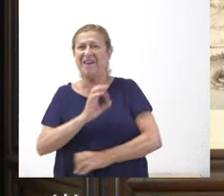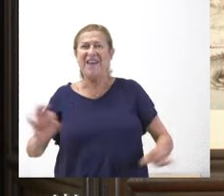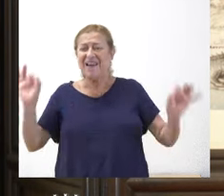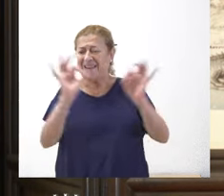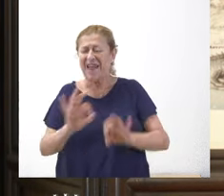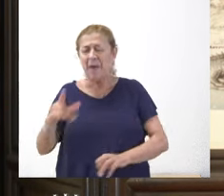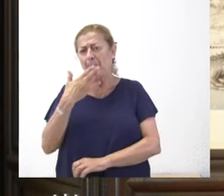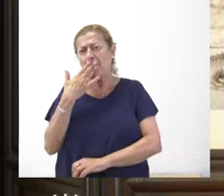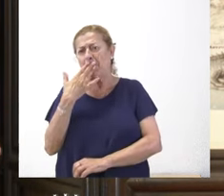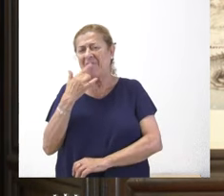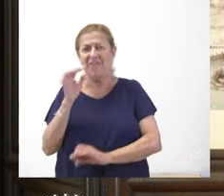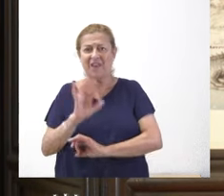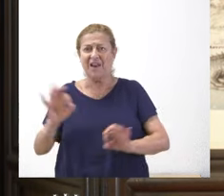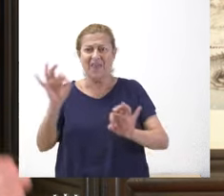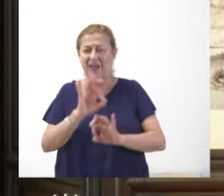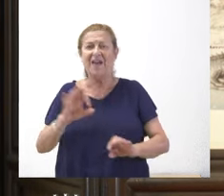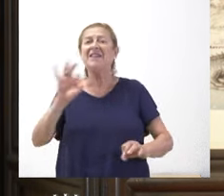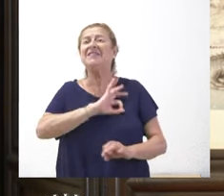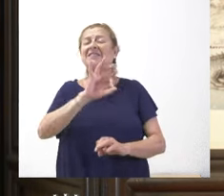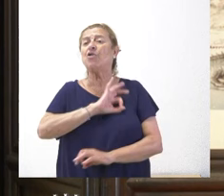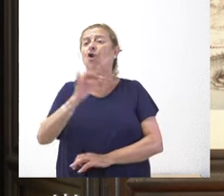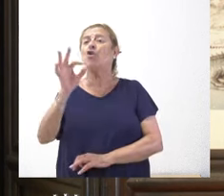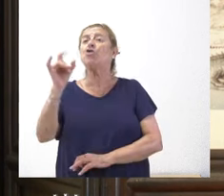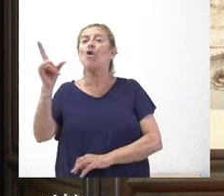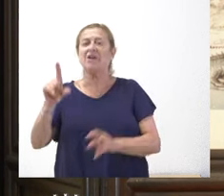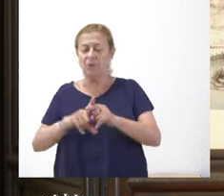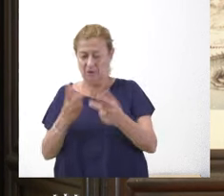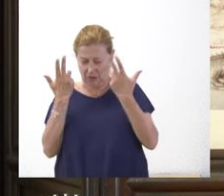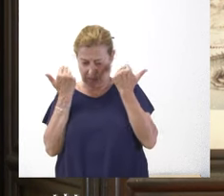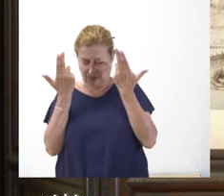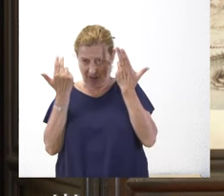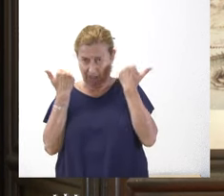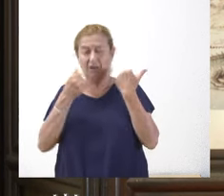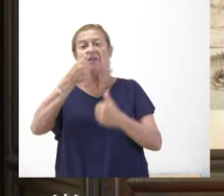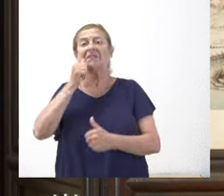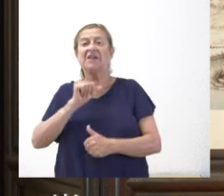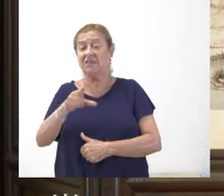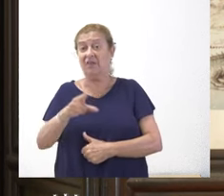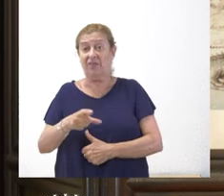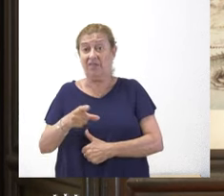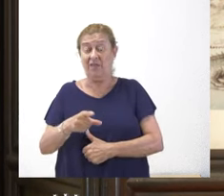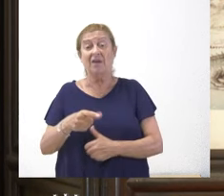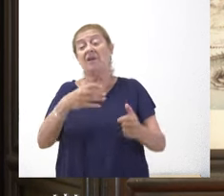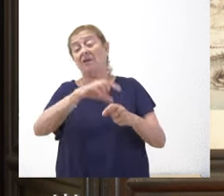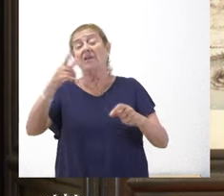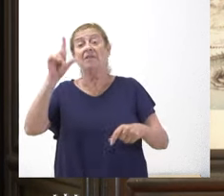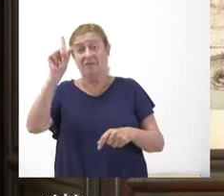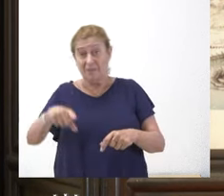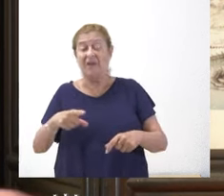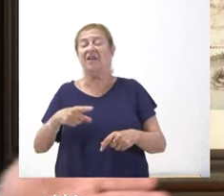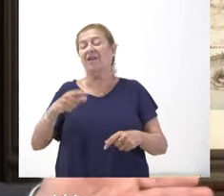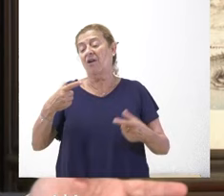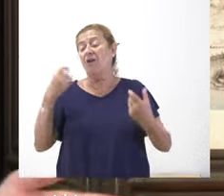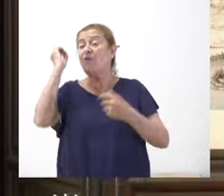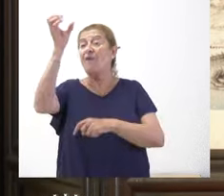dijo lo que había por parte del señor Torres era la sumisión ante Sánchez lo que había por parte de la conferencia